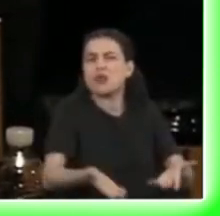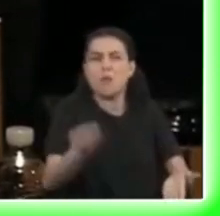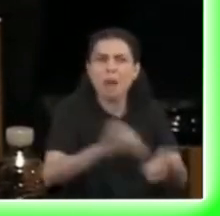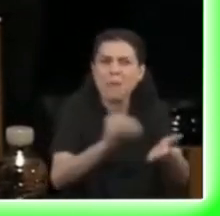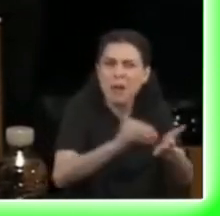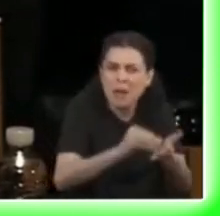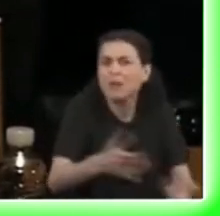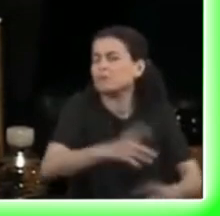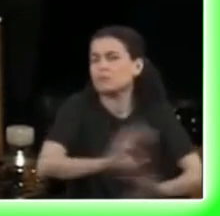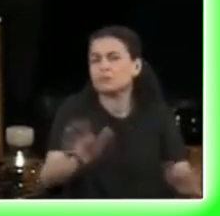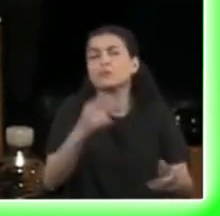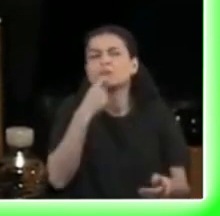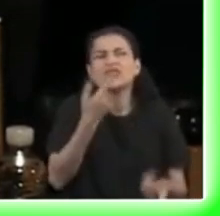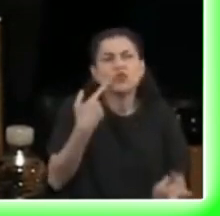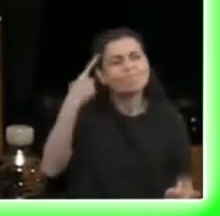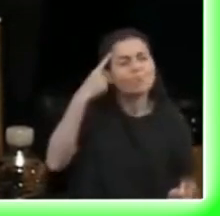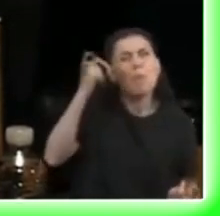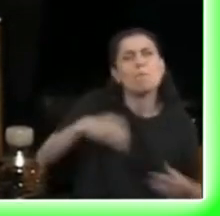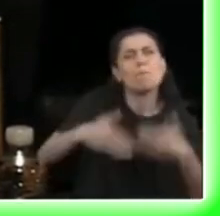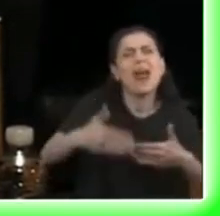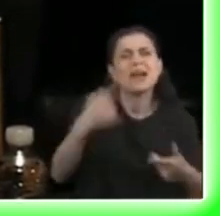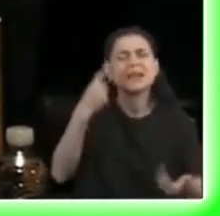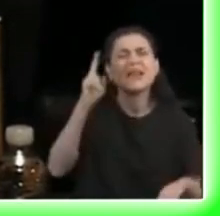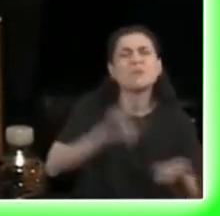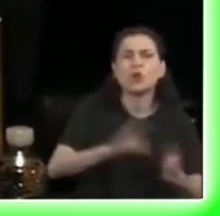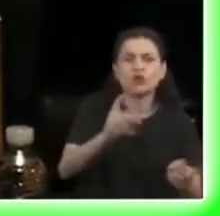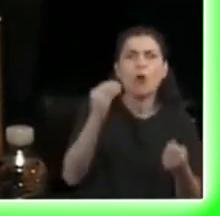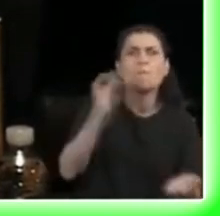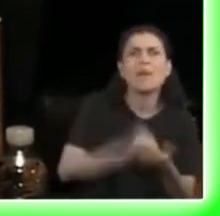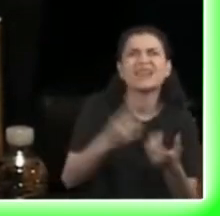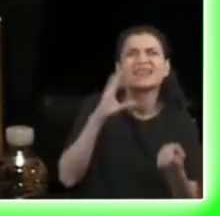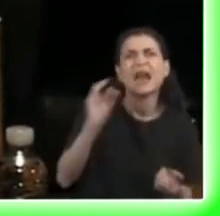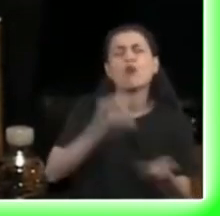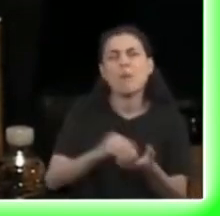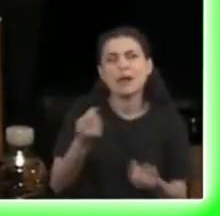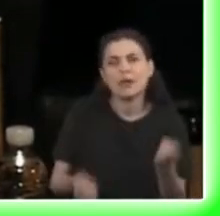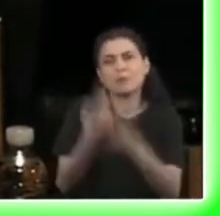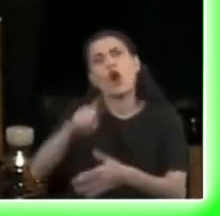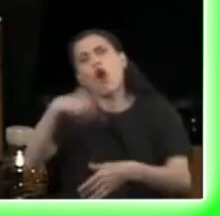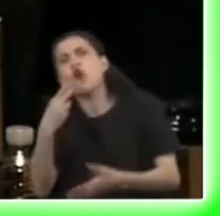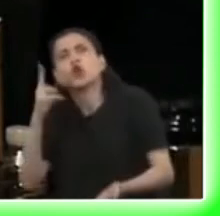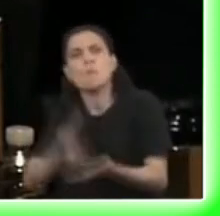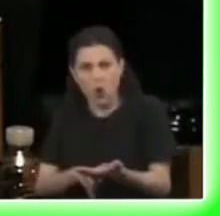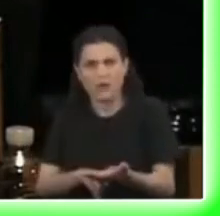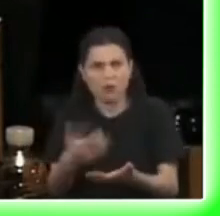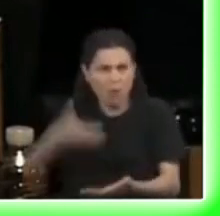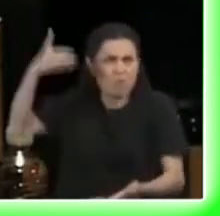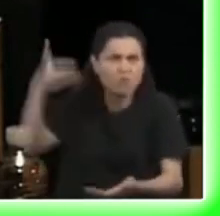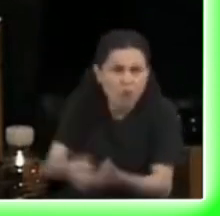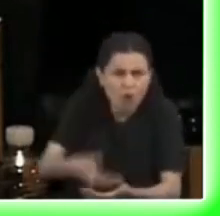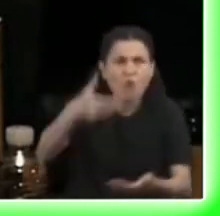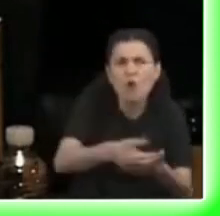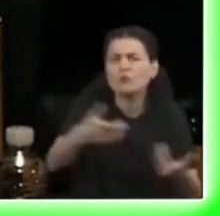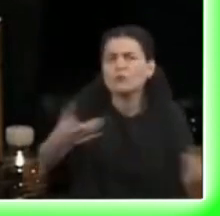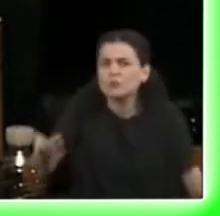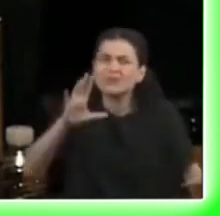el déficit, se tomó deuda que rápidamente también se volvió impagable. Y cuando ya nadie nos quería prestar, porque nos habíamos